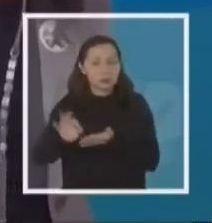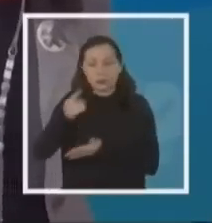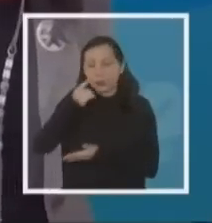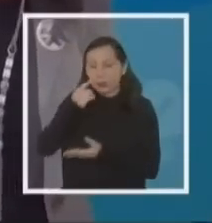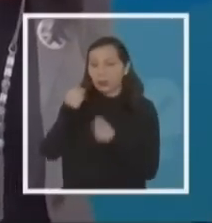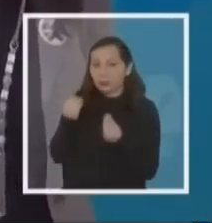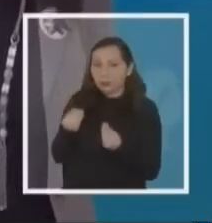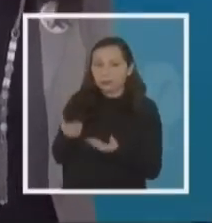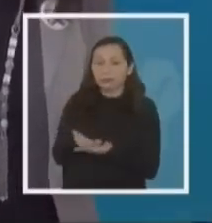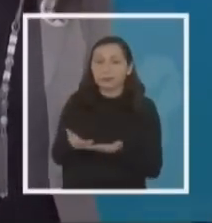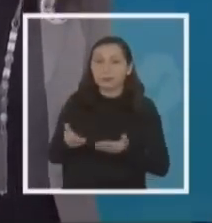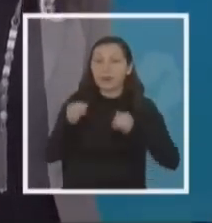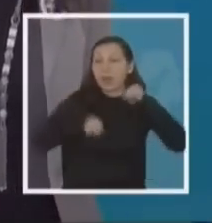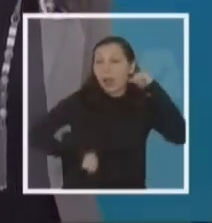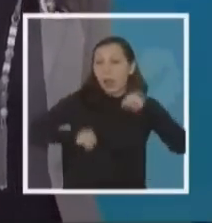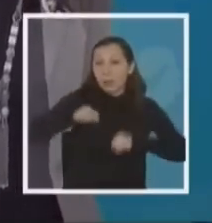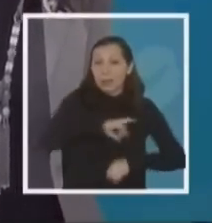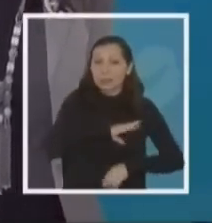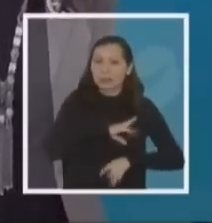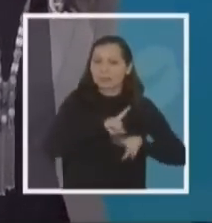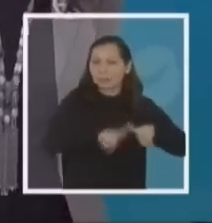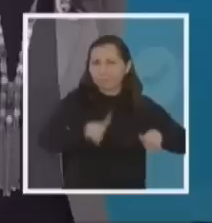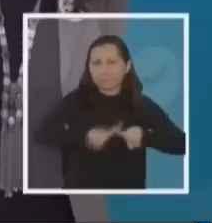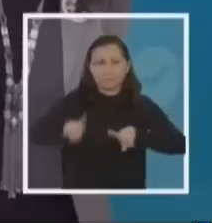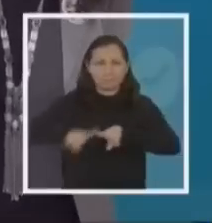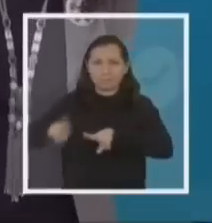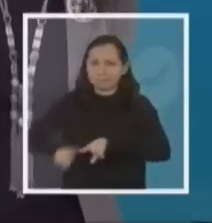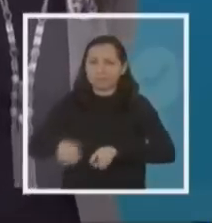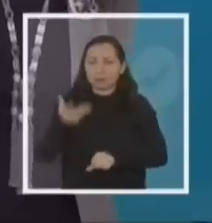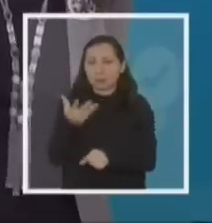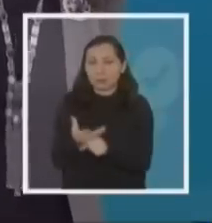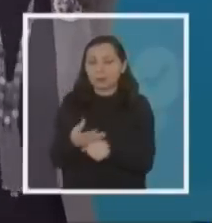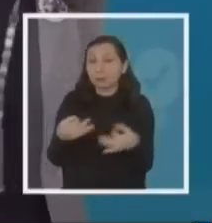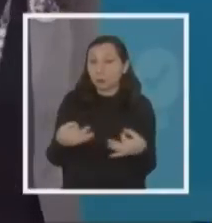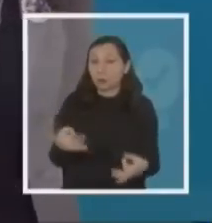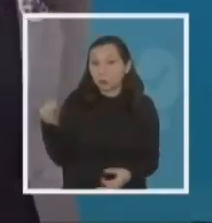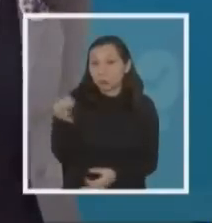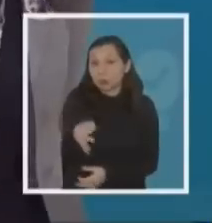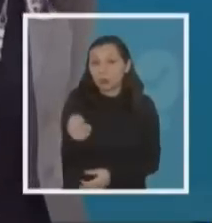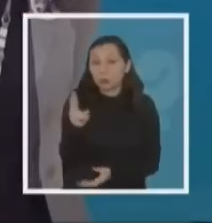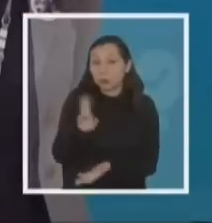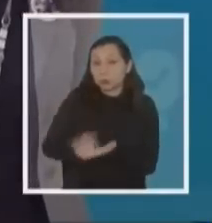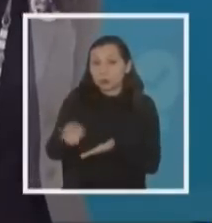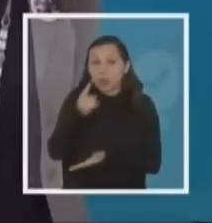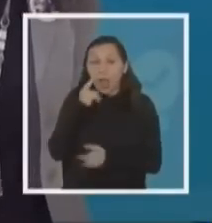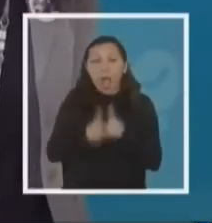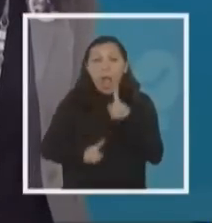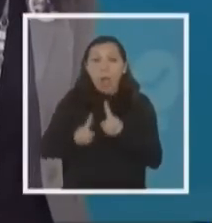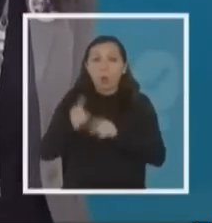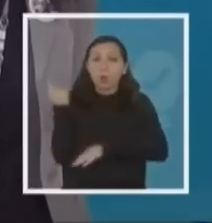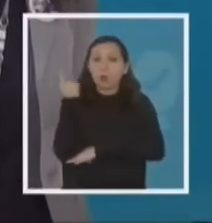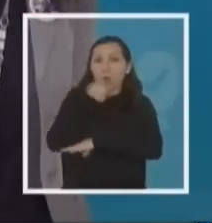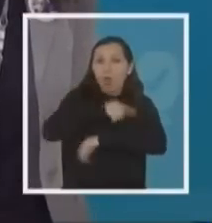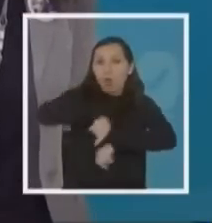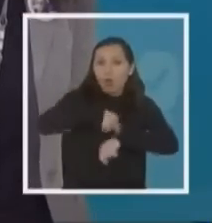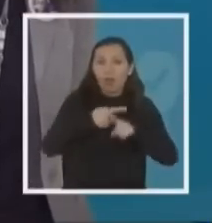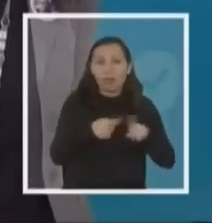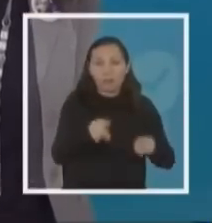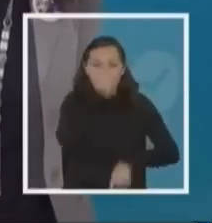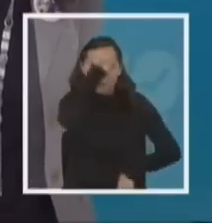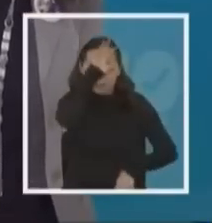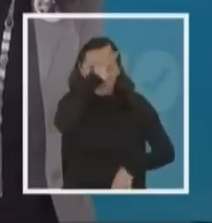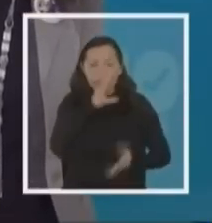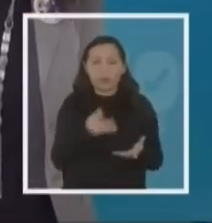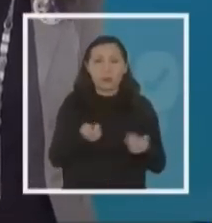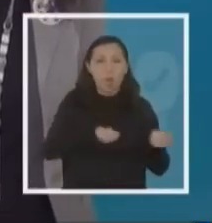Bueno, las empresas en Chile son muy diversas, justamente lo que decía el subsecretario, hay algunas que tienen jornadas distintas, la minería,